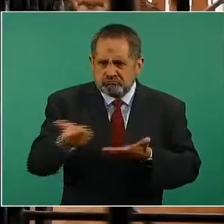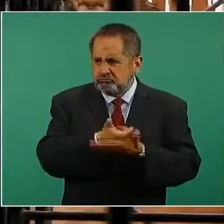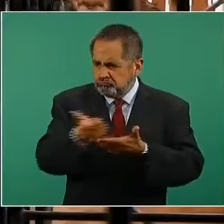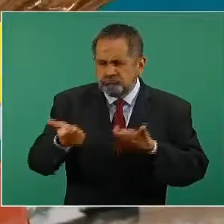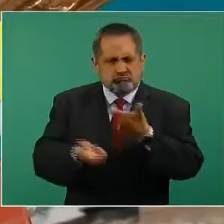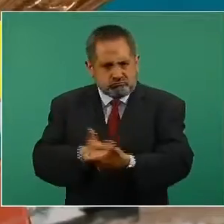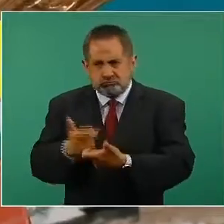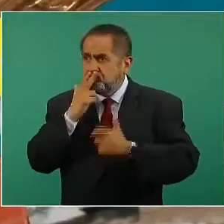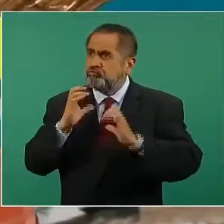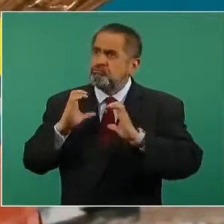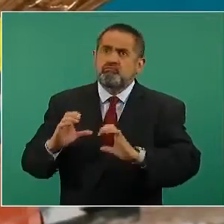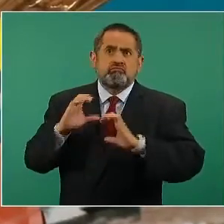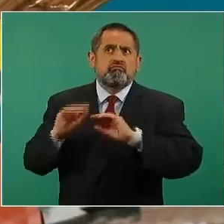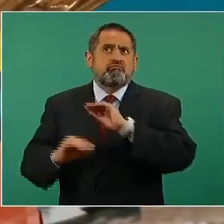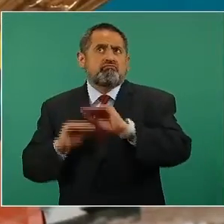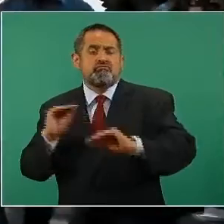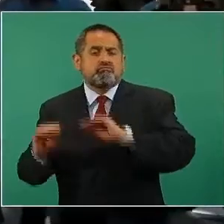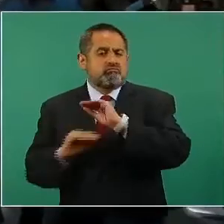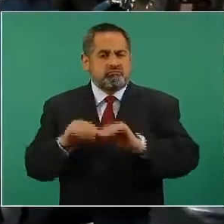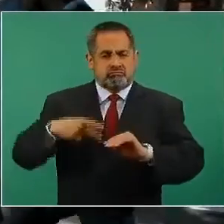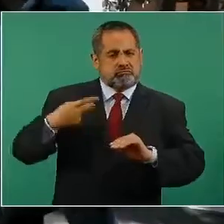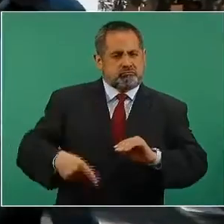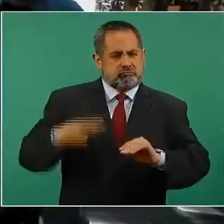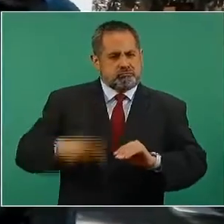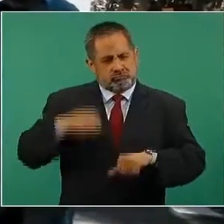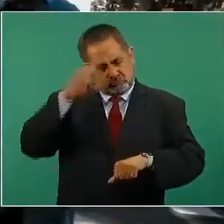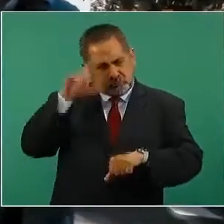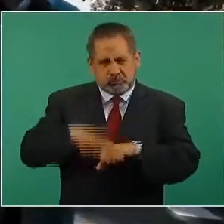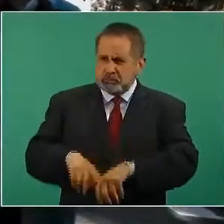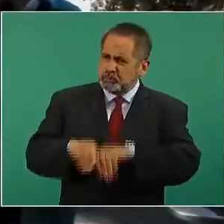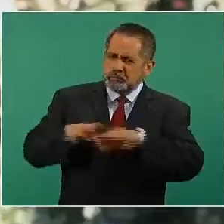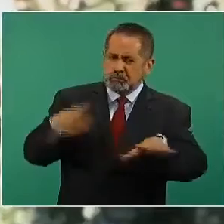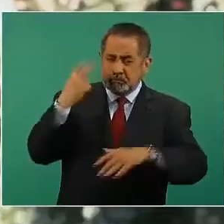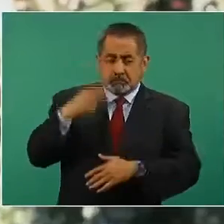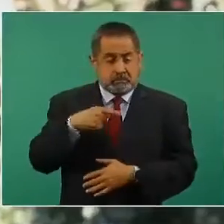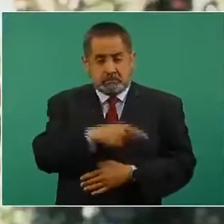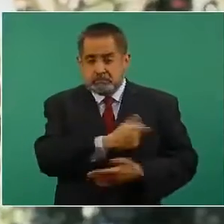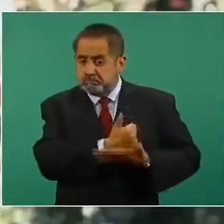para conservar y difundir el patrimonio cultural en ese estado.